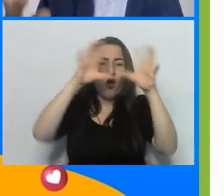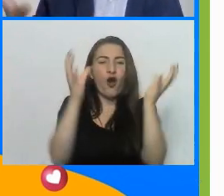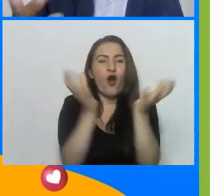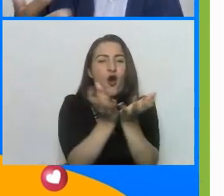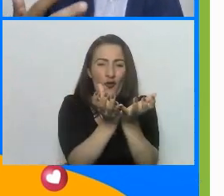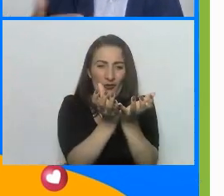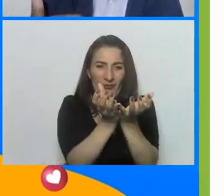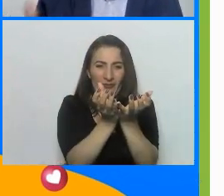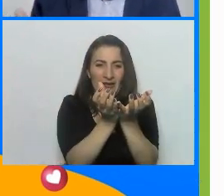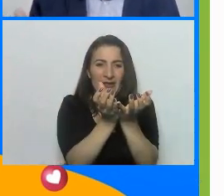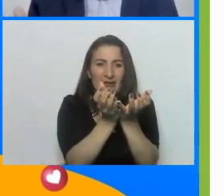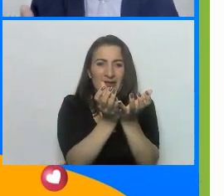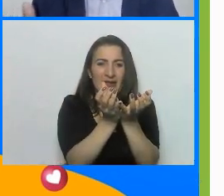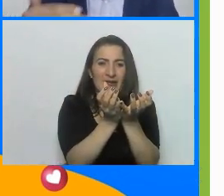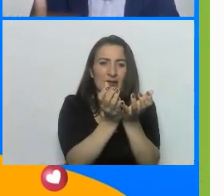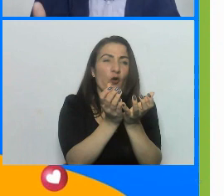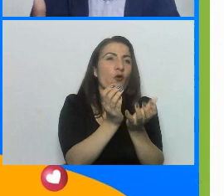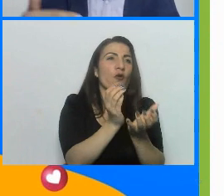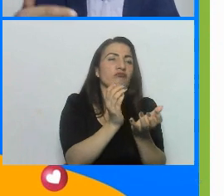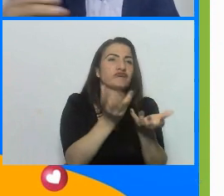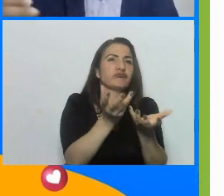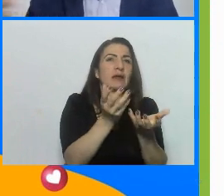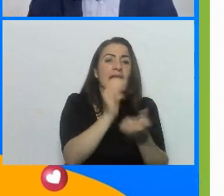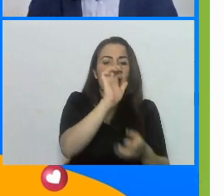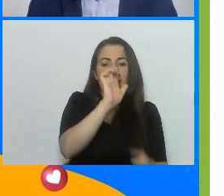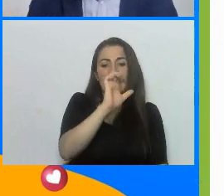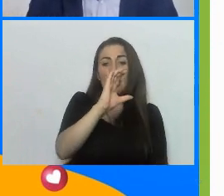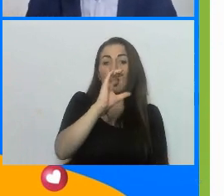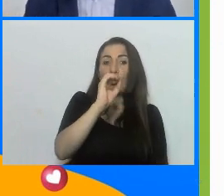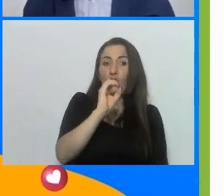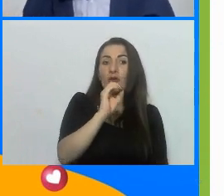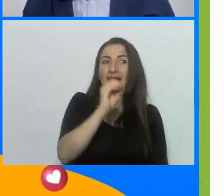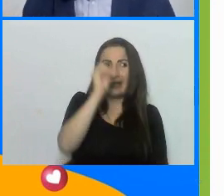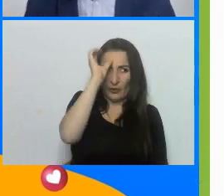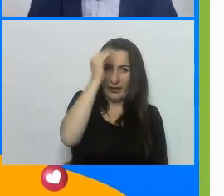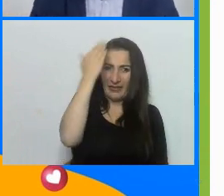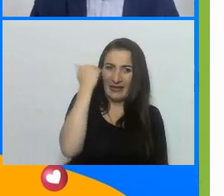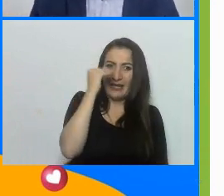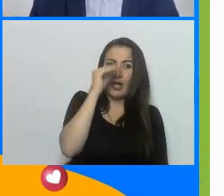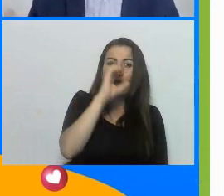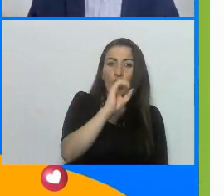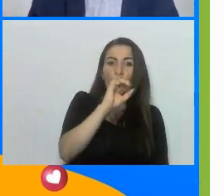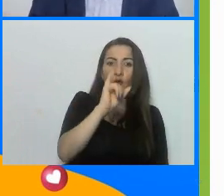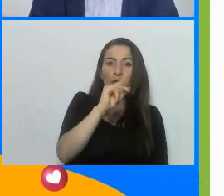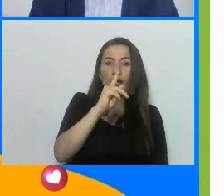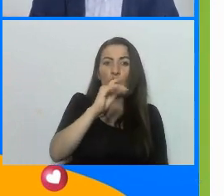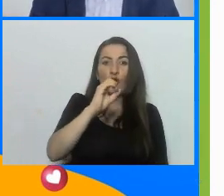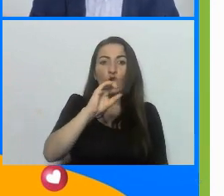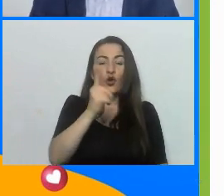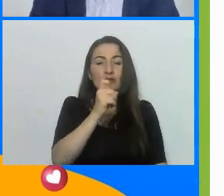a entender, al recordar que eco viene de oikos y que oikos significa casa, entonces vamos a